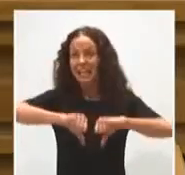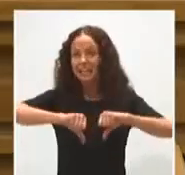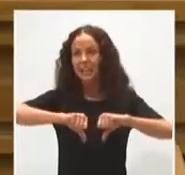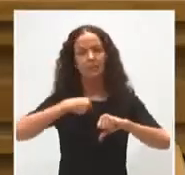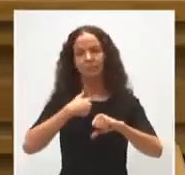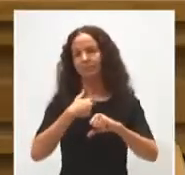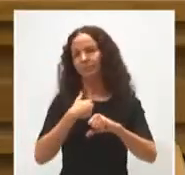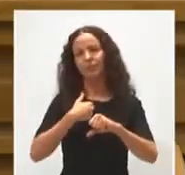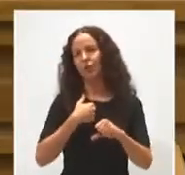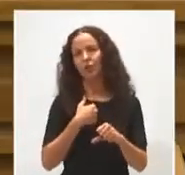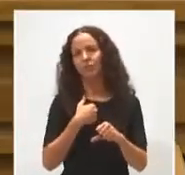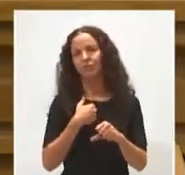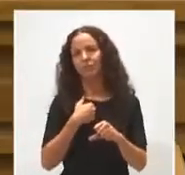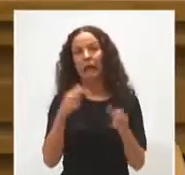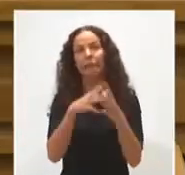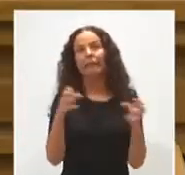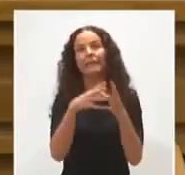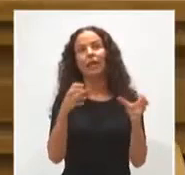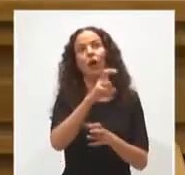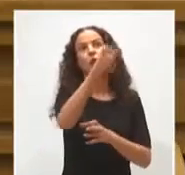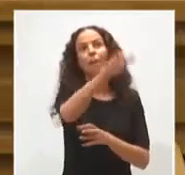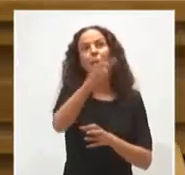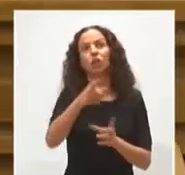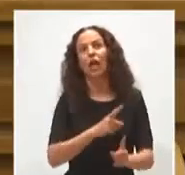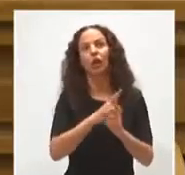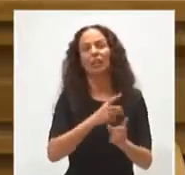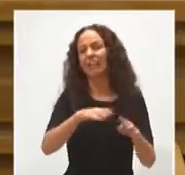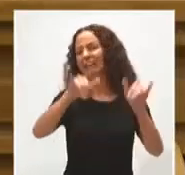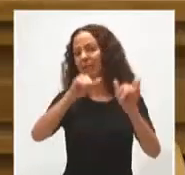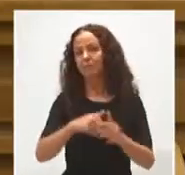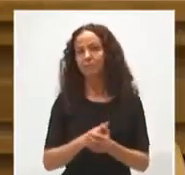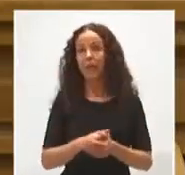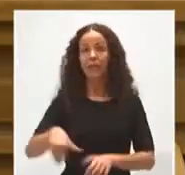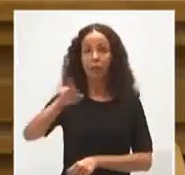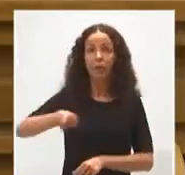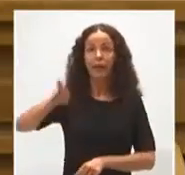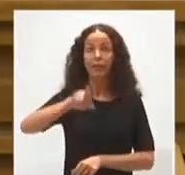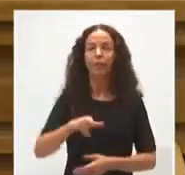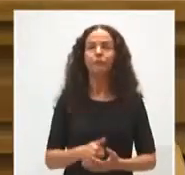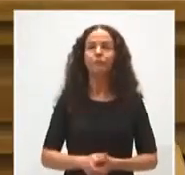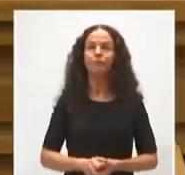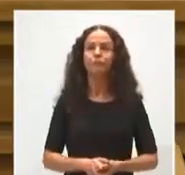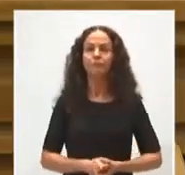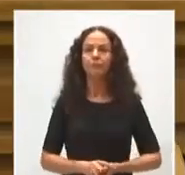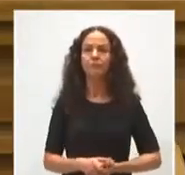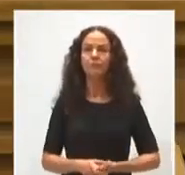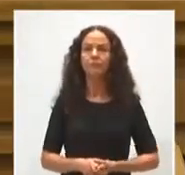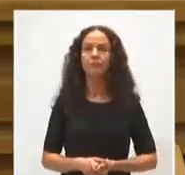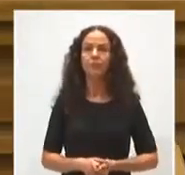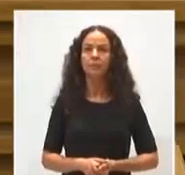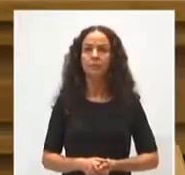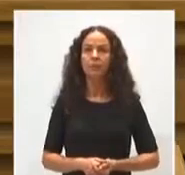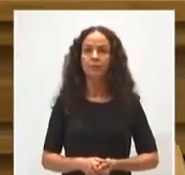nadie ni siquiera mi principal o mis principales adversarios la recuperación como digo qué